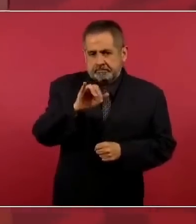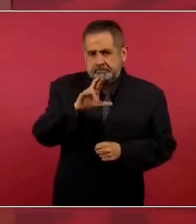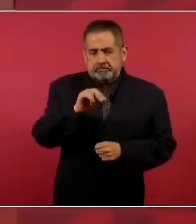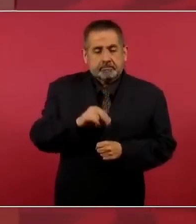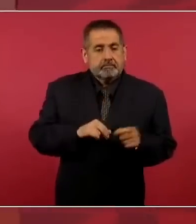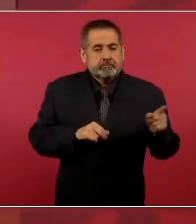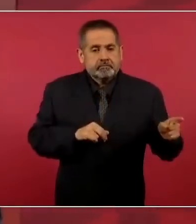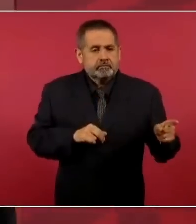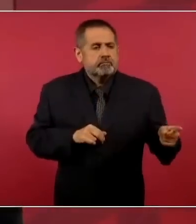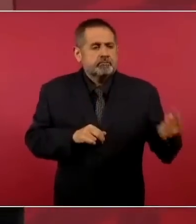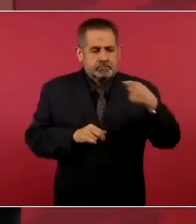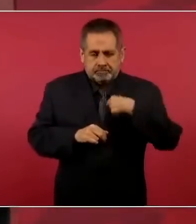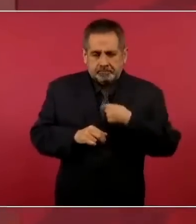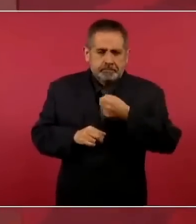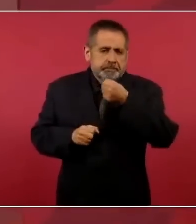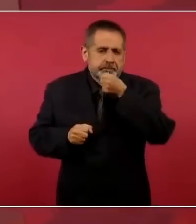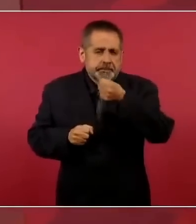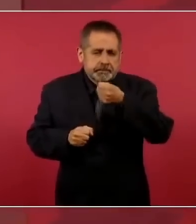una entrevista